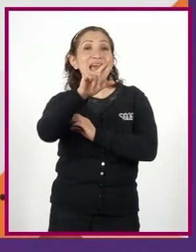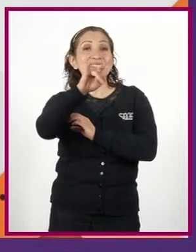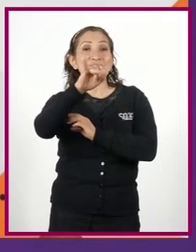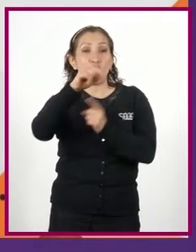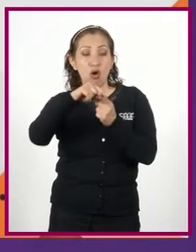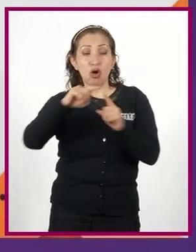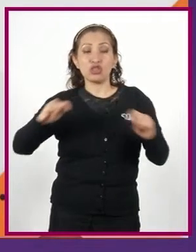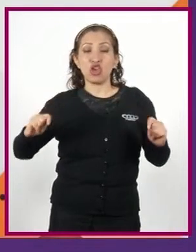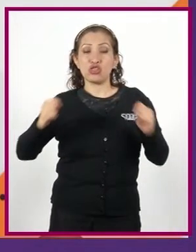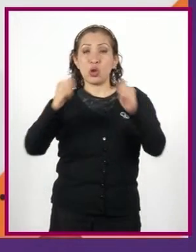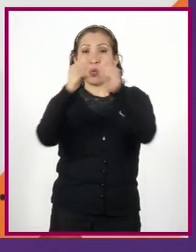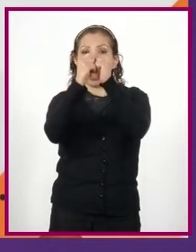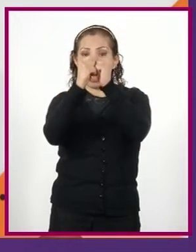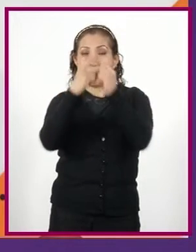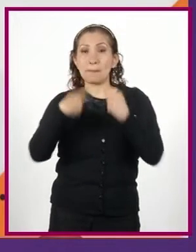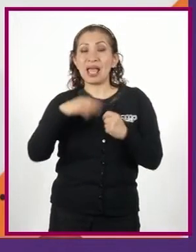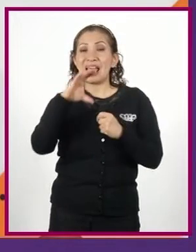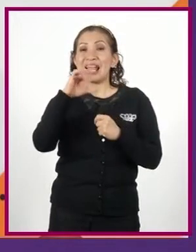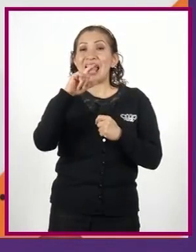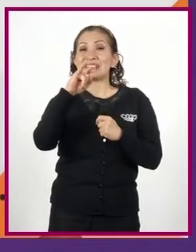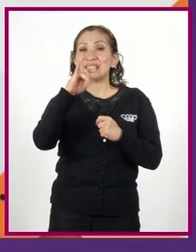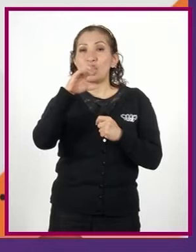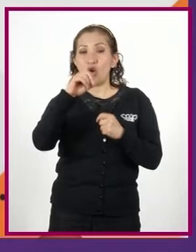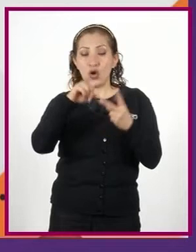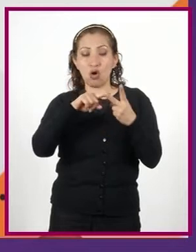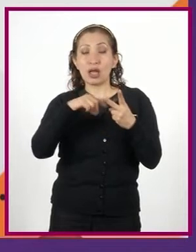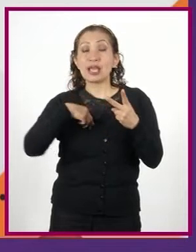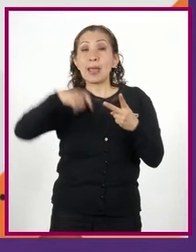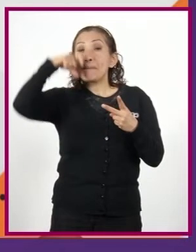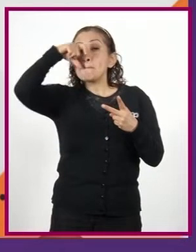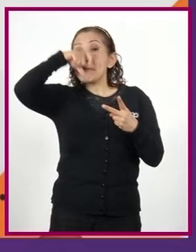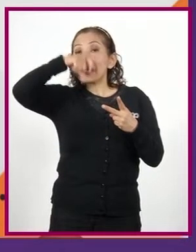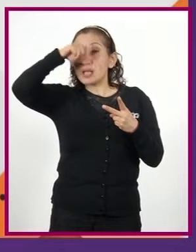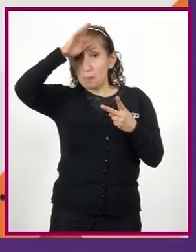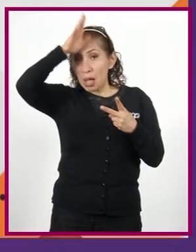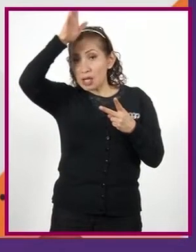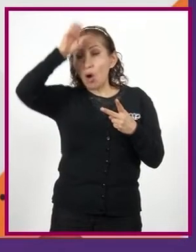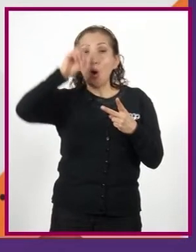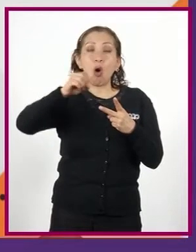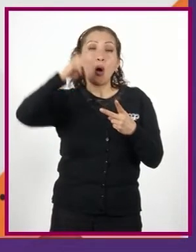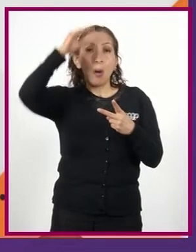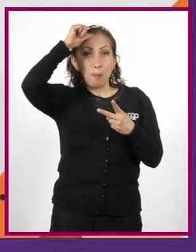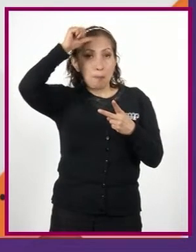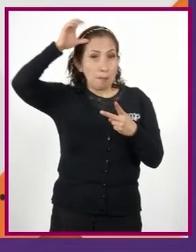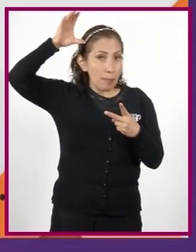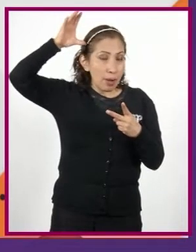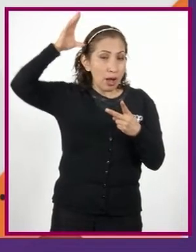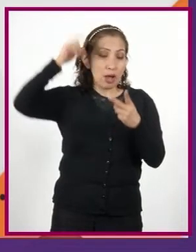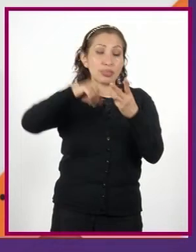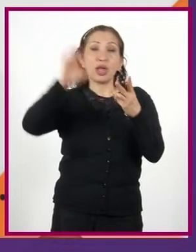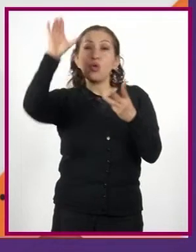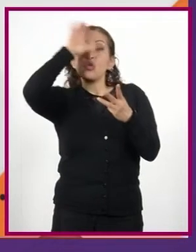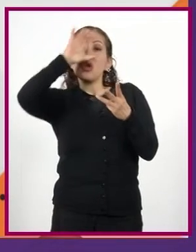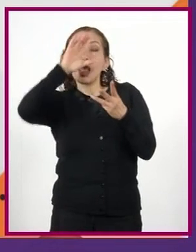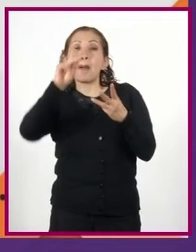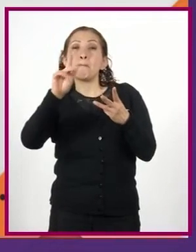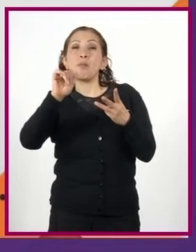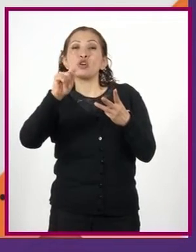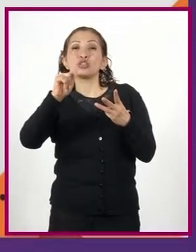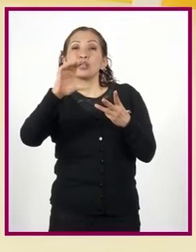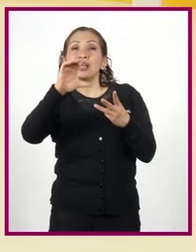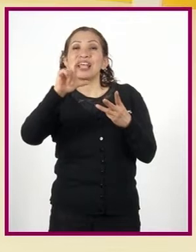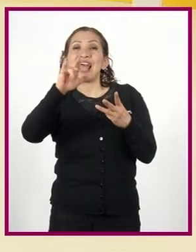los teotihuacanos del clásico y los mayas y mexicas del periodo cultural